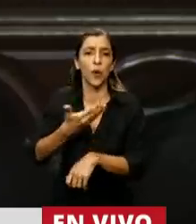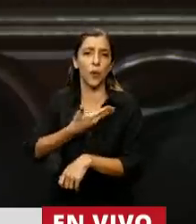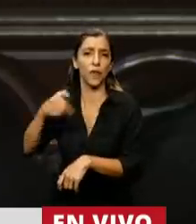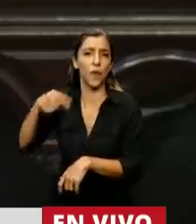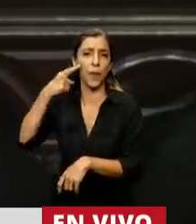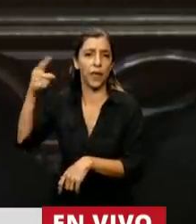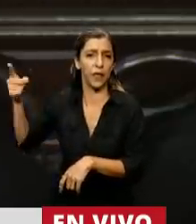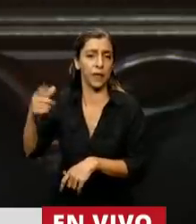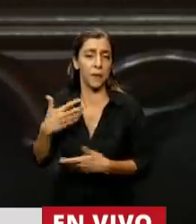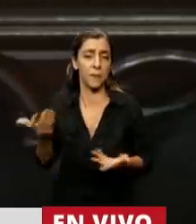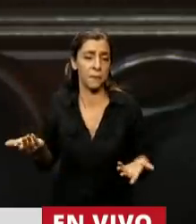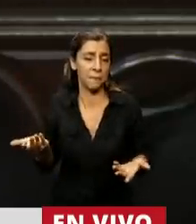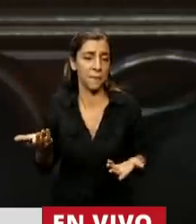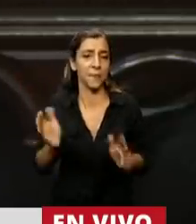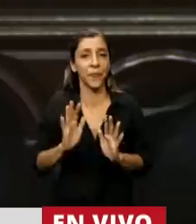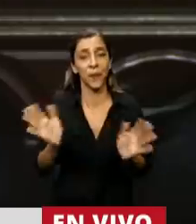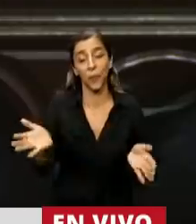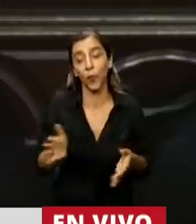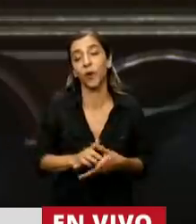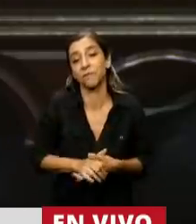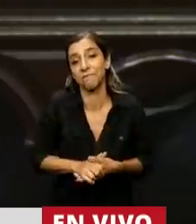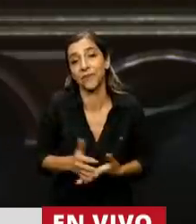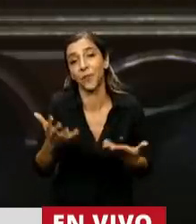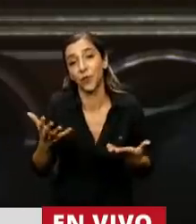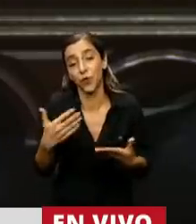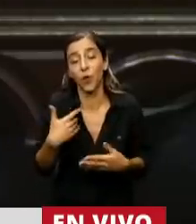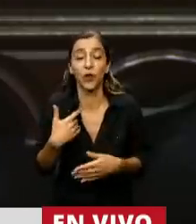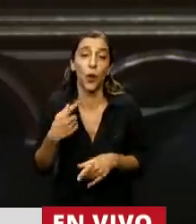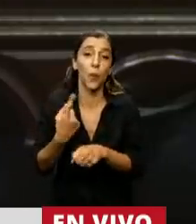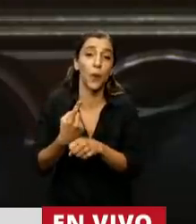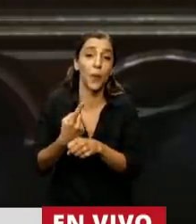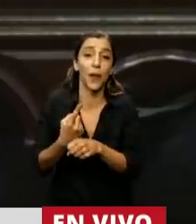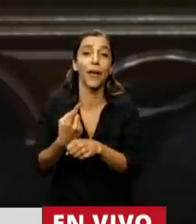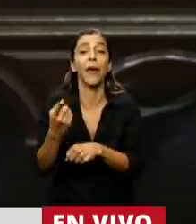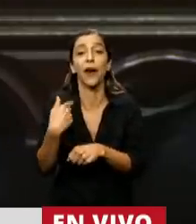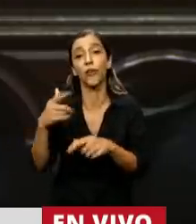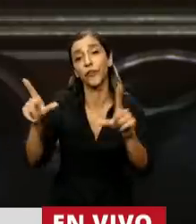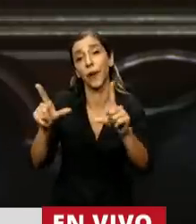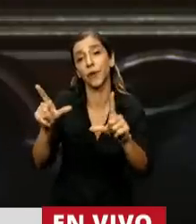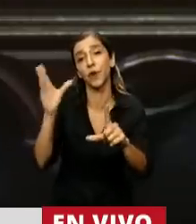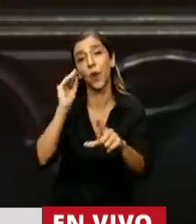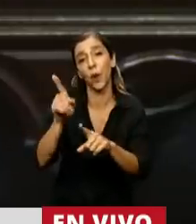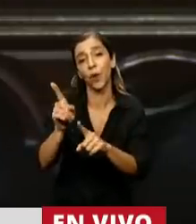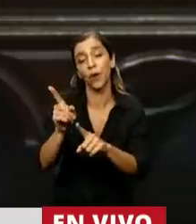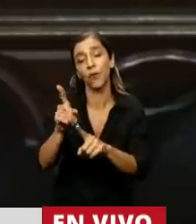y bueno previsiblemente pasó lo que nos hace que pasa lo escuchó primero en tren y después lo escucho acá en el congreso